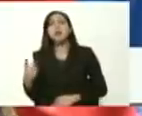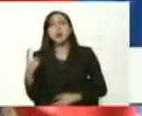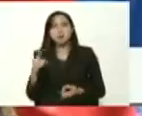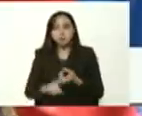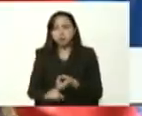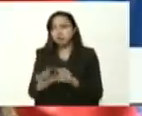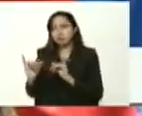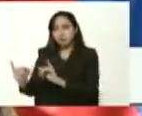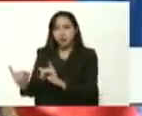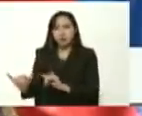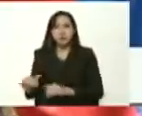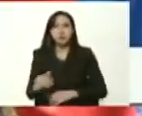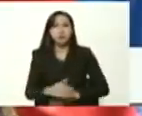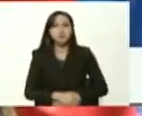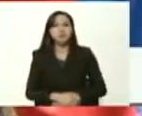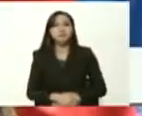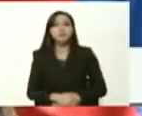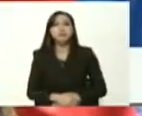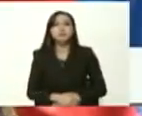mismo.